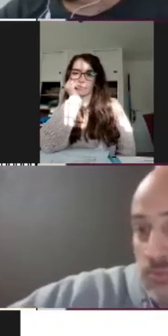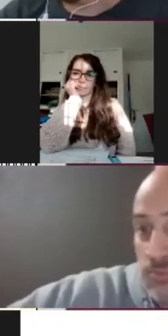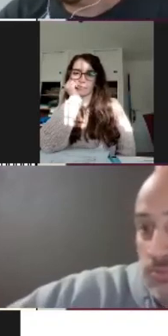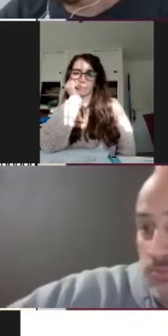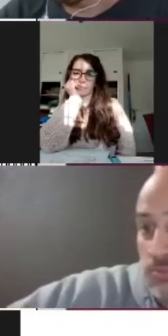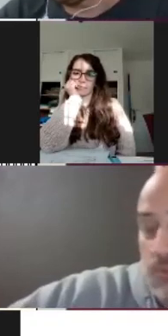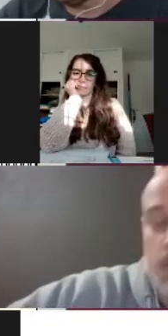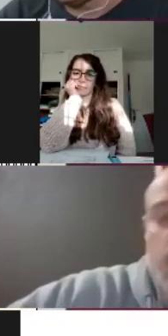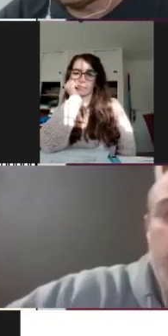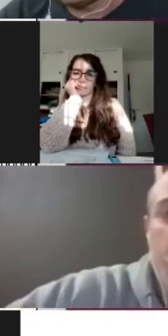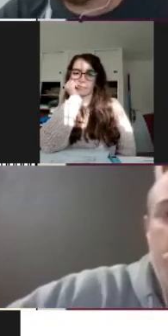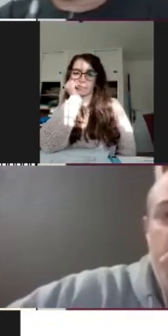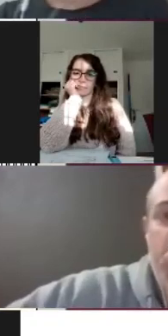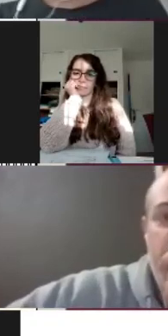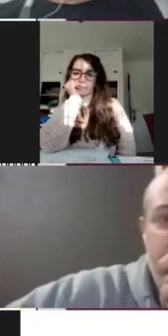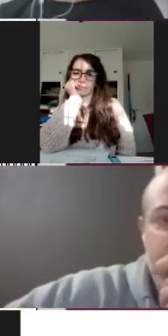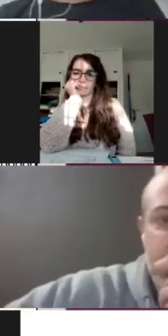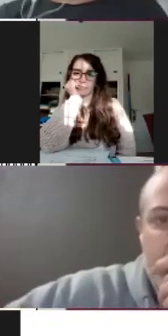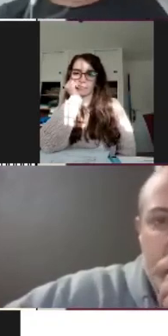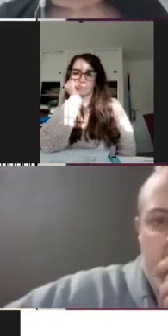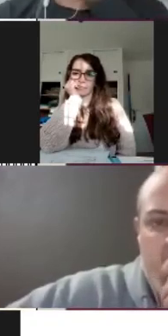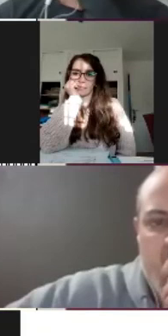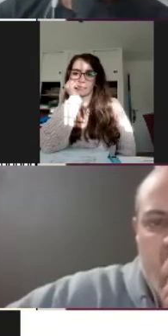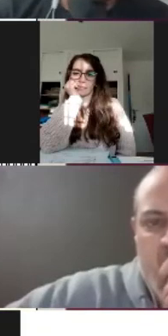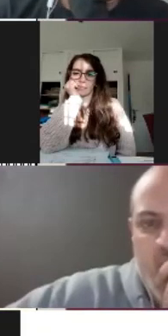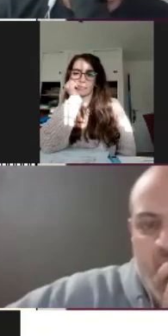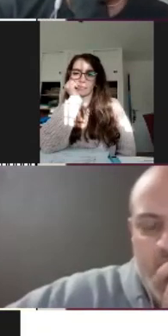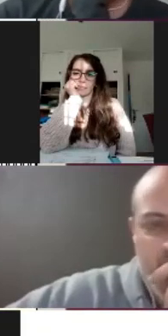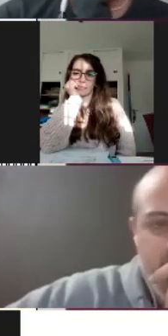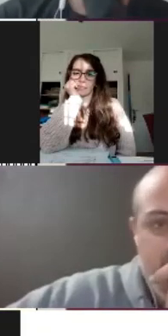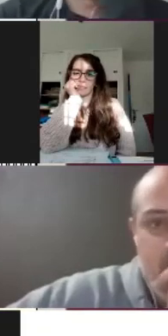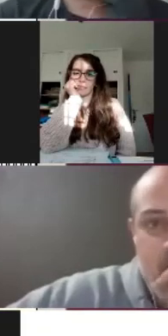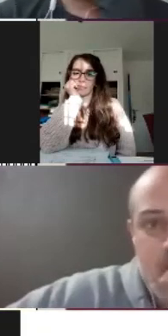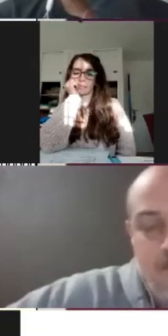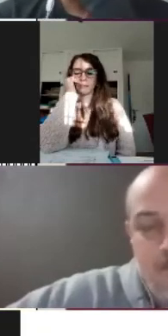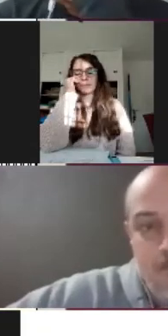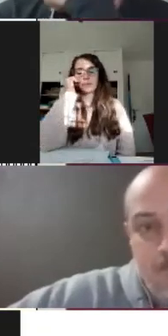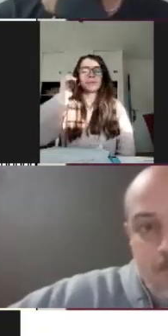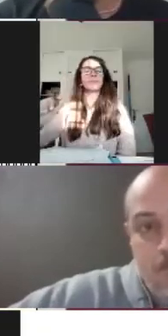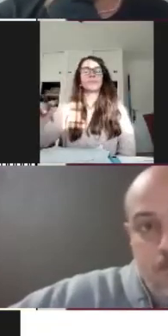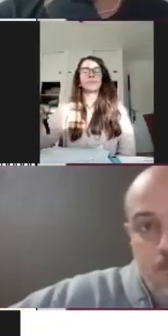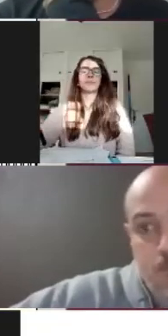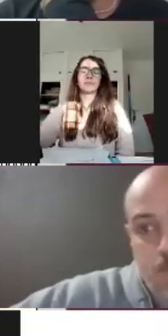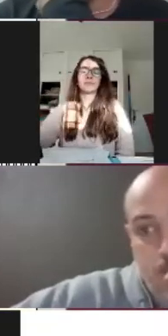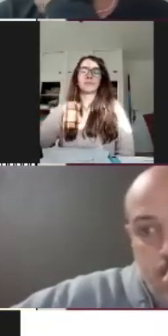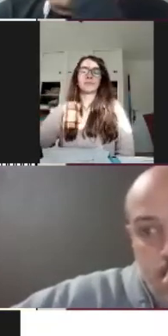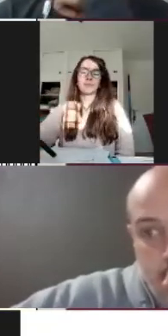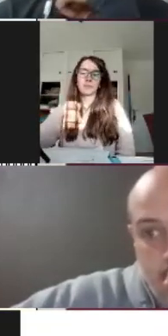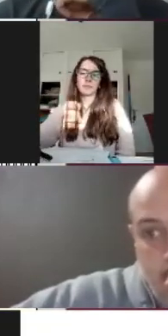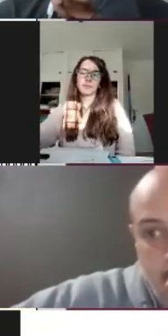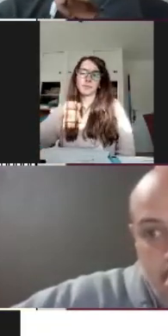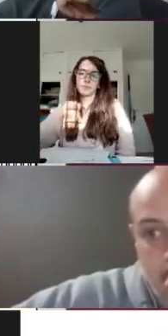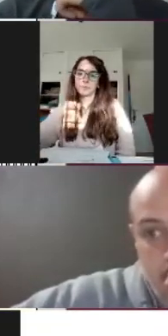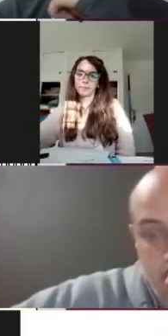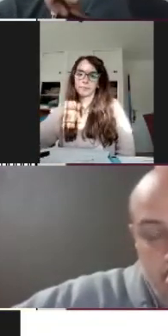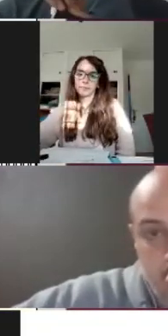te coincide el haber inicial administrativo, en ley vieja o en ley nueva, te quedas tranquila que la remuneración está muy bien cargada.